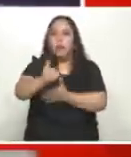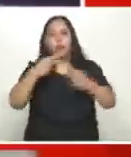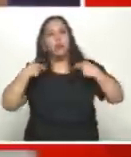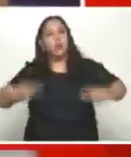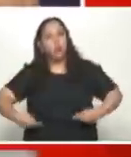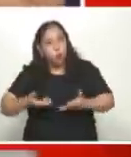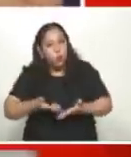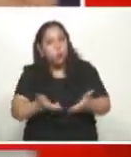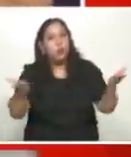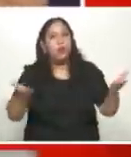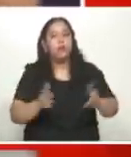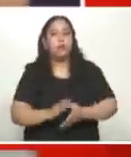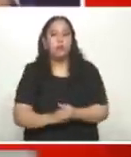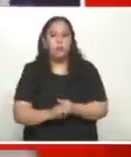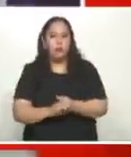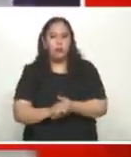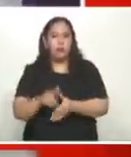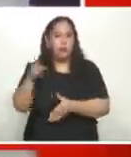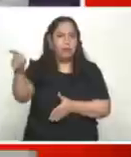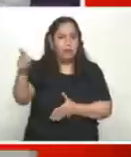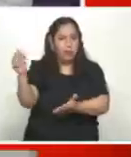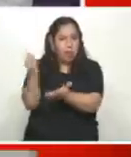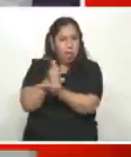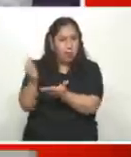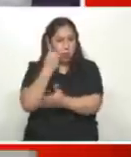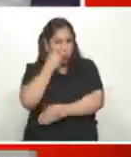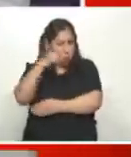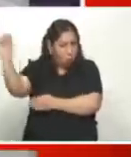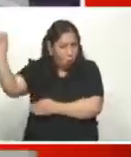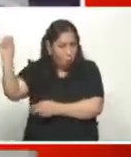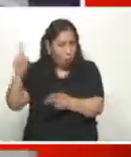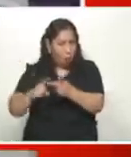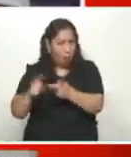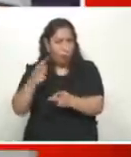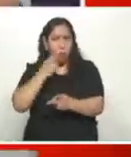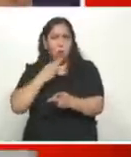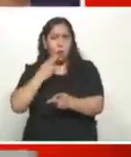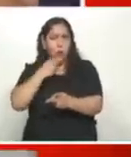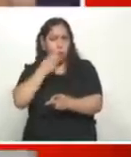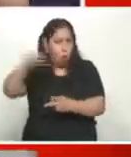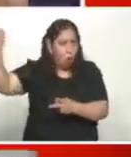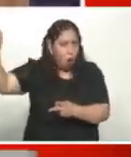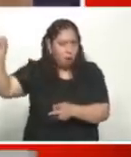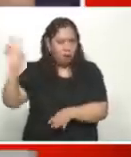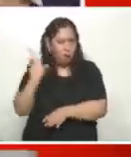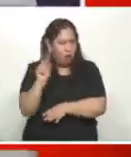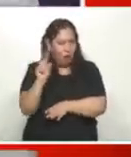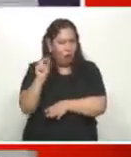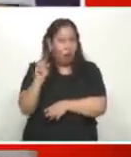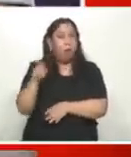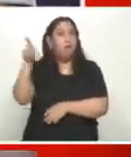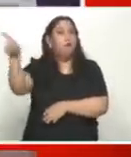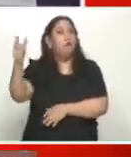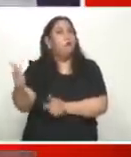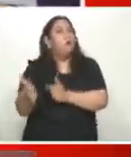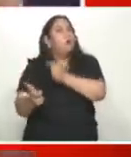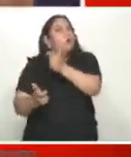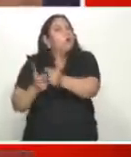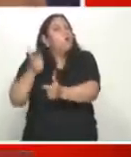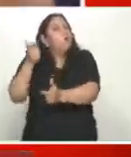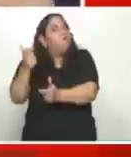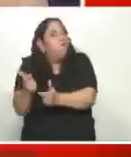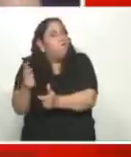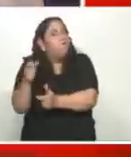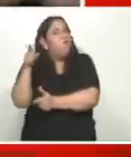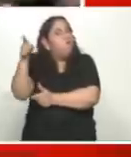de oposición en Honduras no es el Partido Nacional ni el Partido Liberal. Son grupos de poder, son los millonarios. Son los